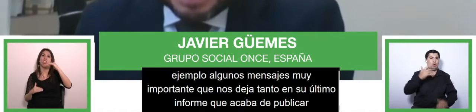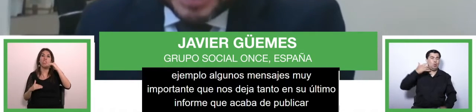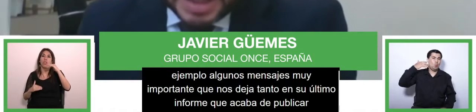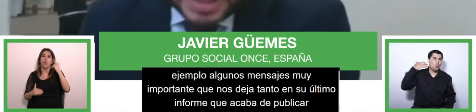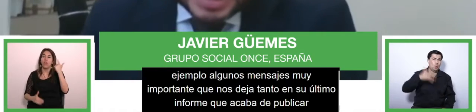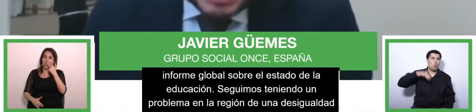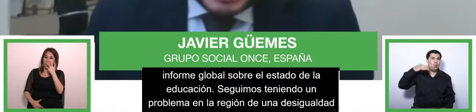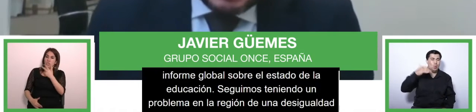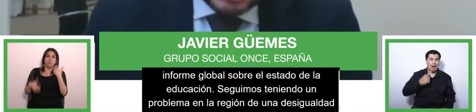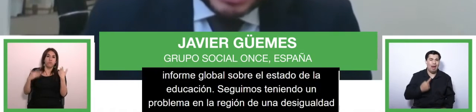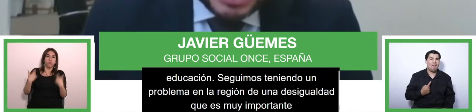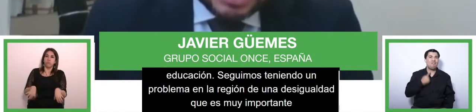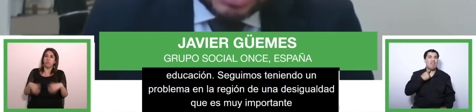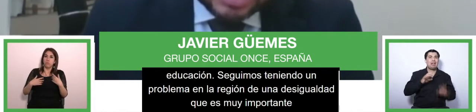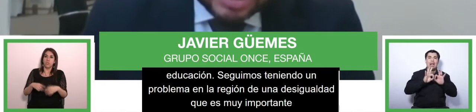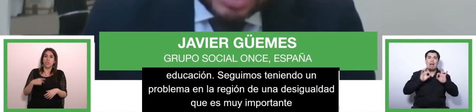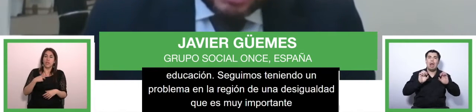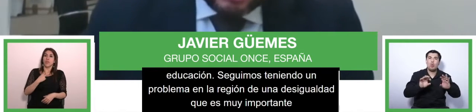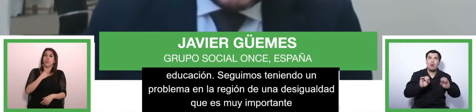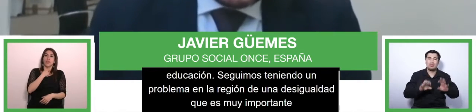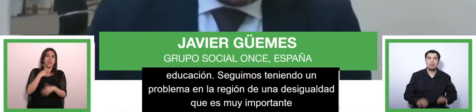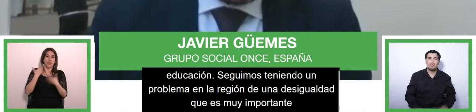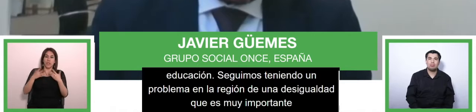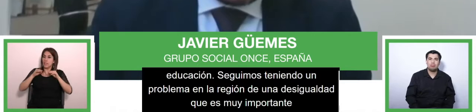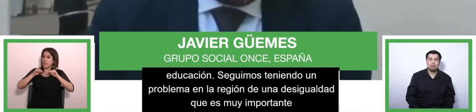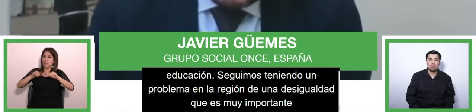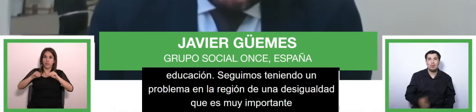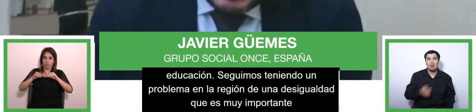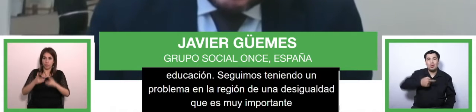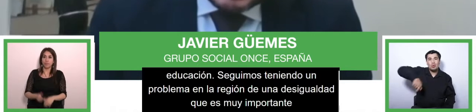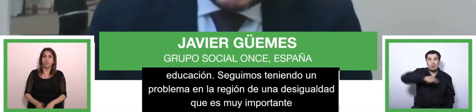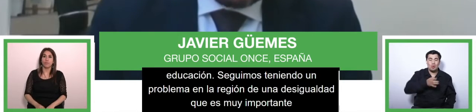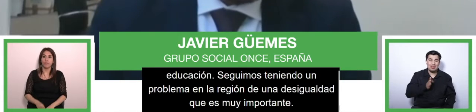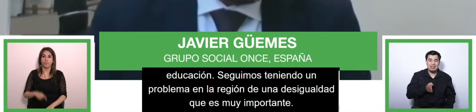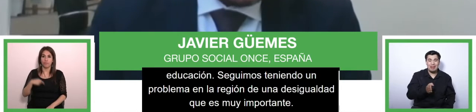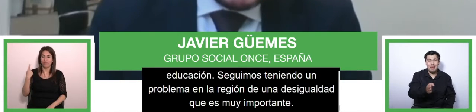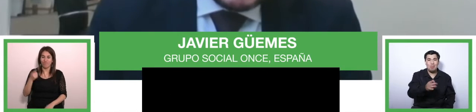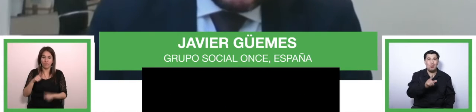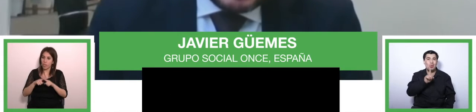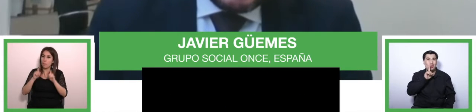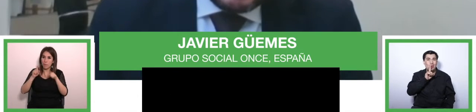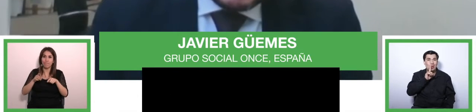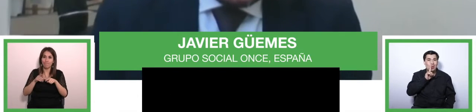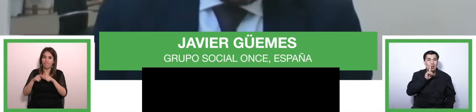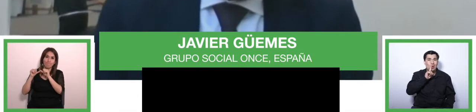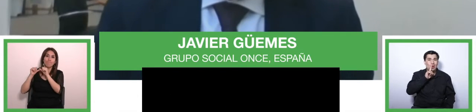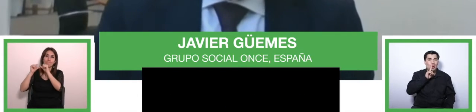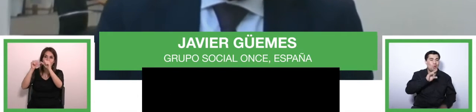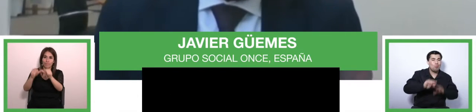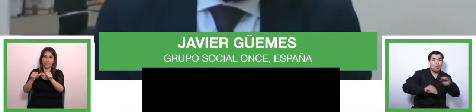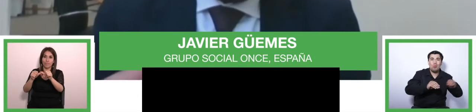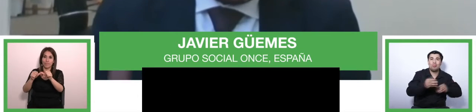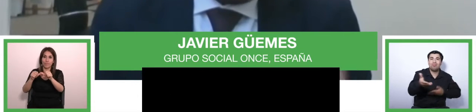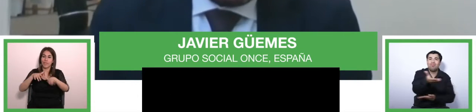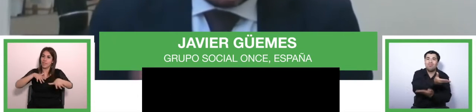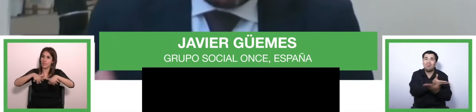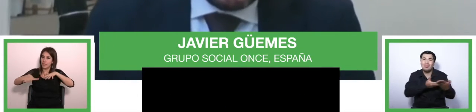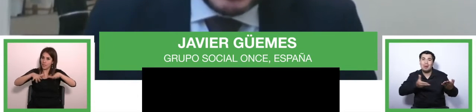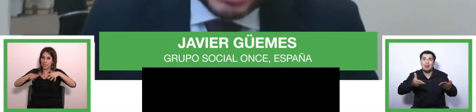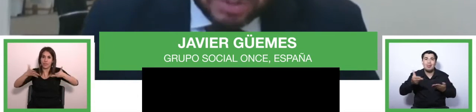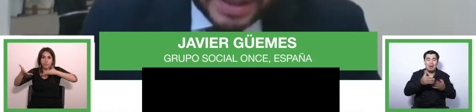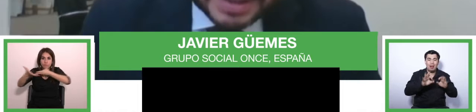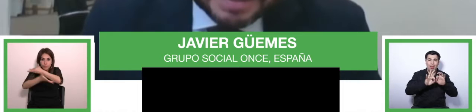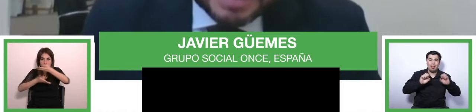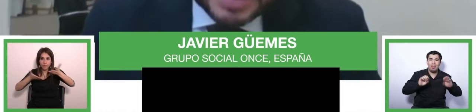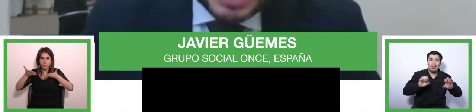educación. Seguimos teniendo un reparto de esas oportunidades de educación que están distribuidas de una manera